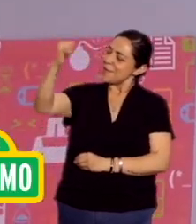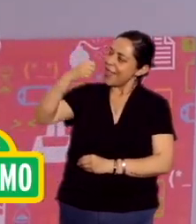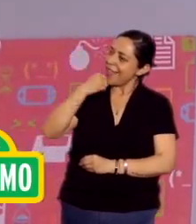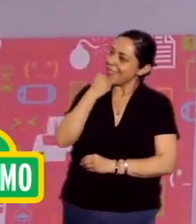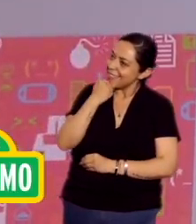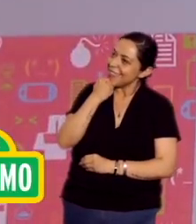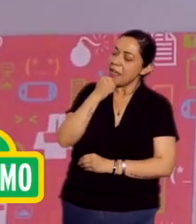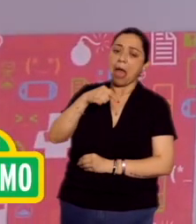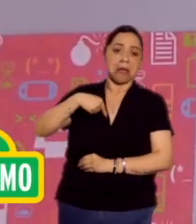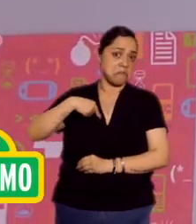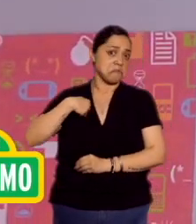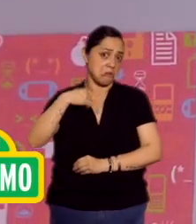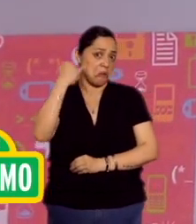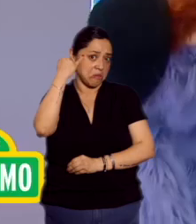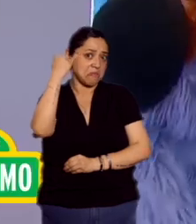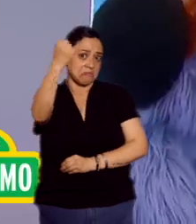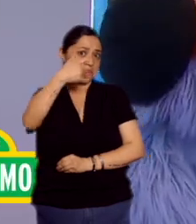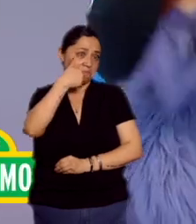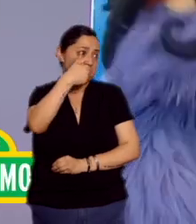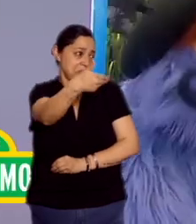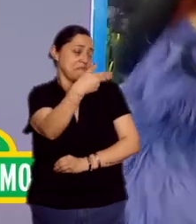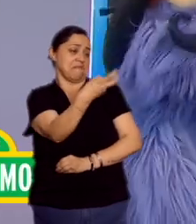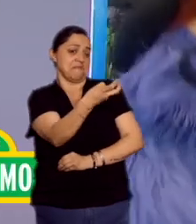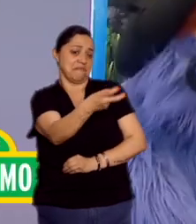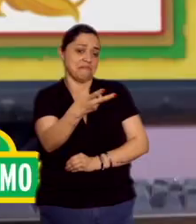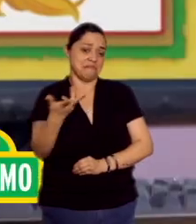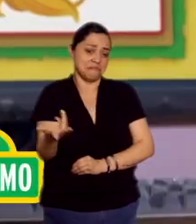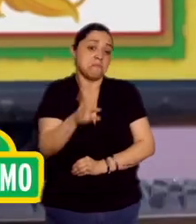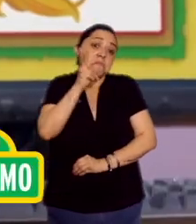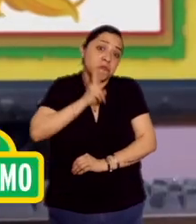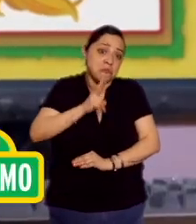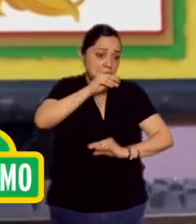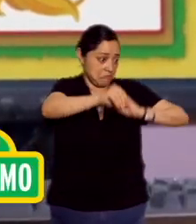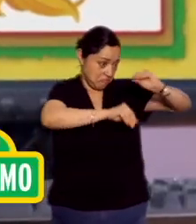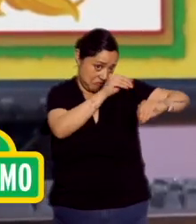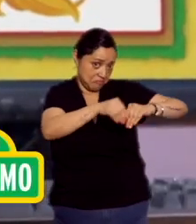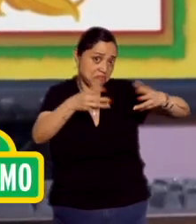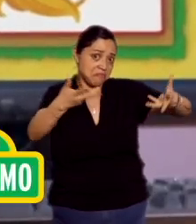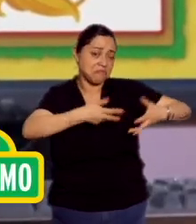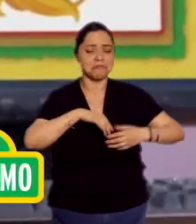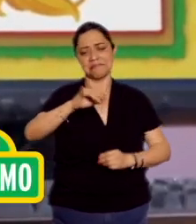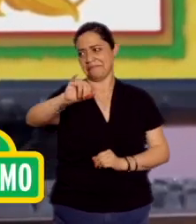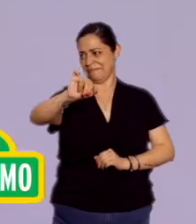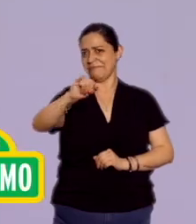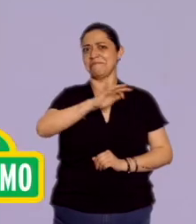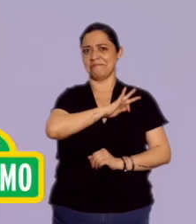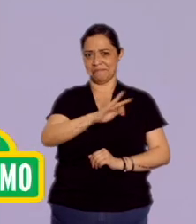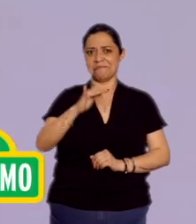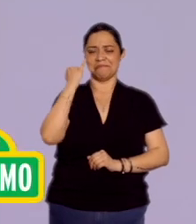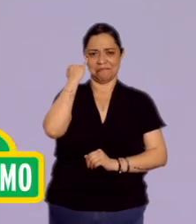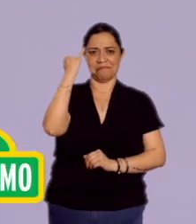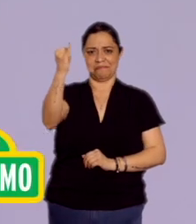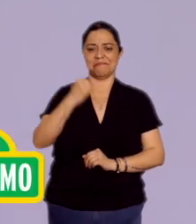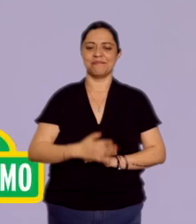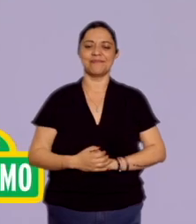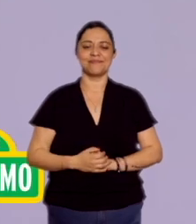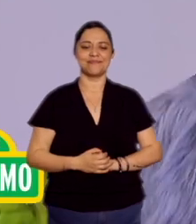parece muy bien. Pues vamos a hacerlo, ¿no? Sí, sí, sí, sí, buena idea.